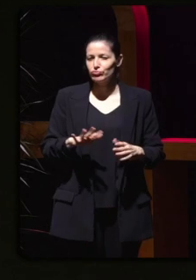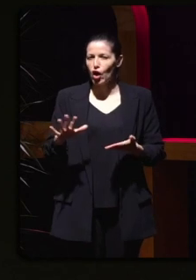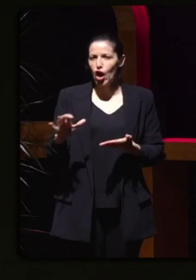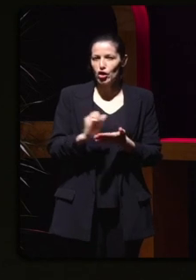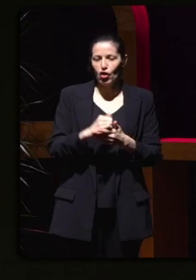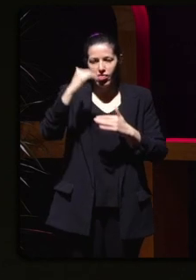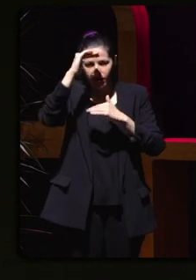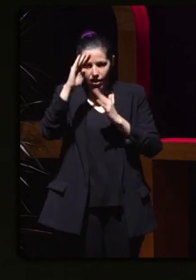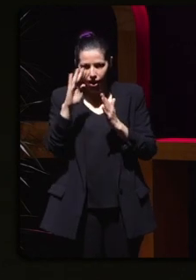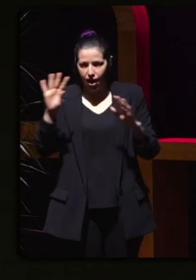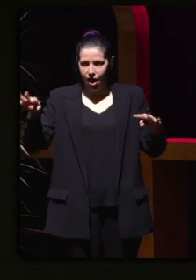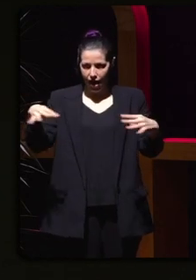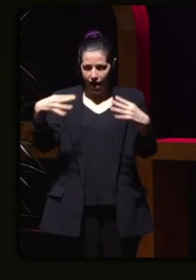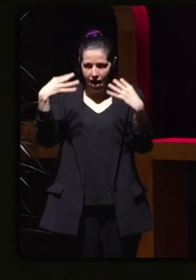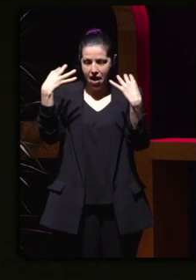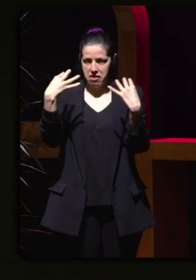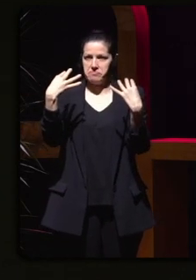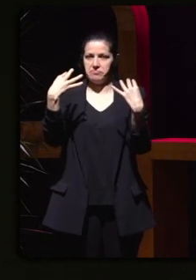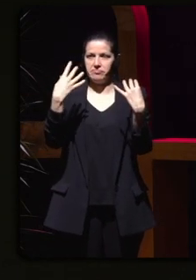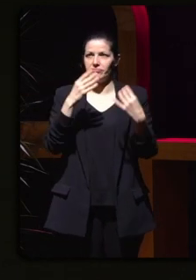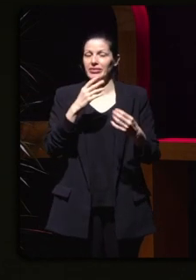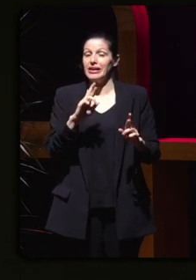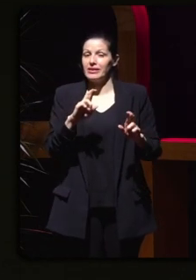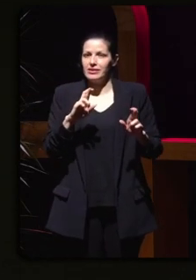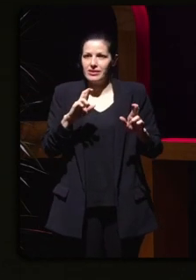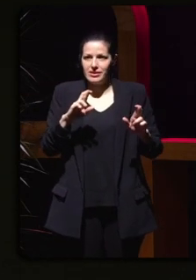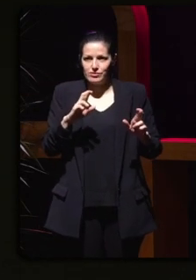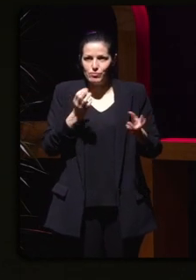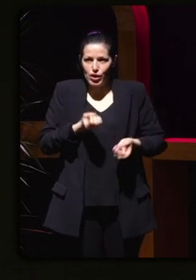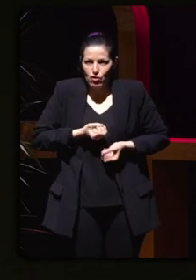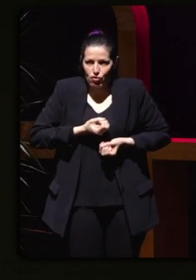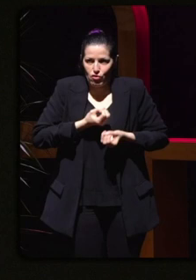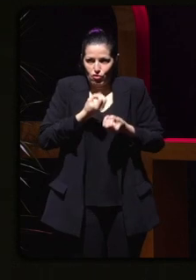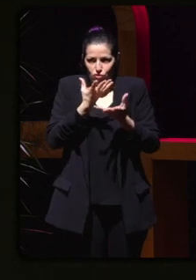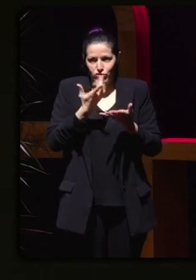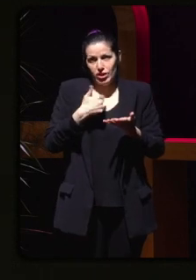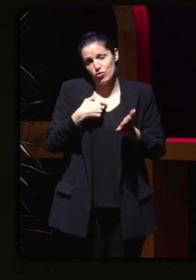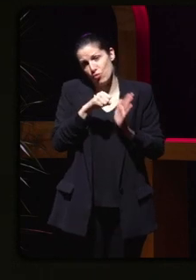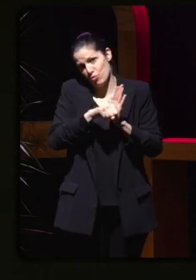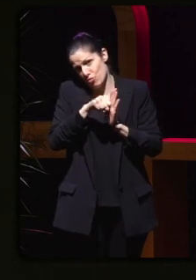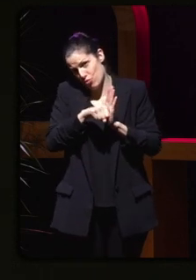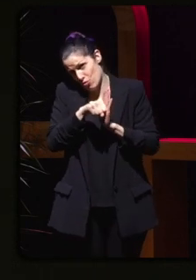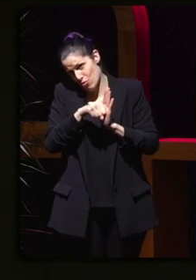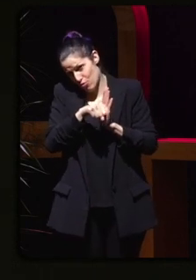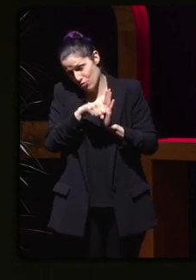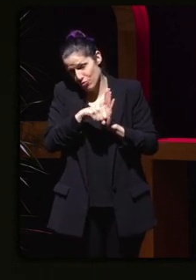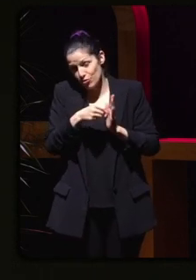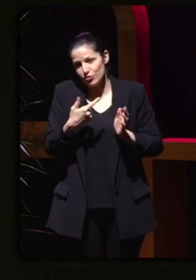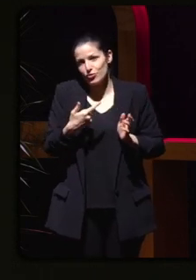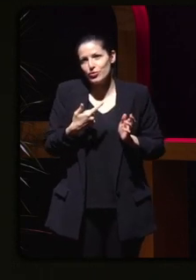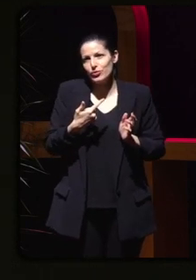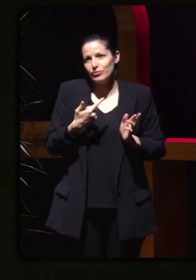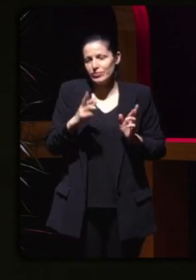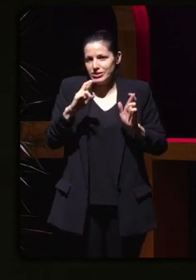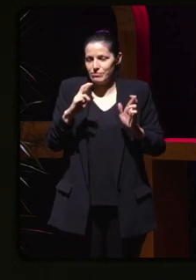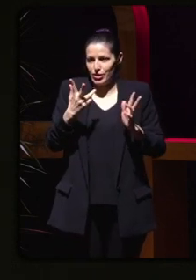así que espero estar a la altura contándose un poco mi rollo que es a lo que a lo que